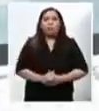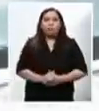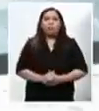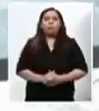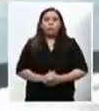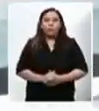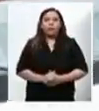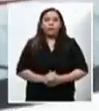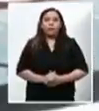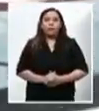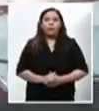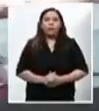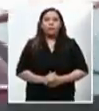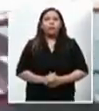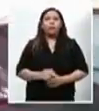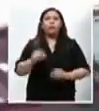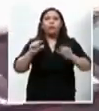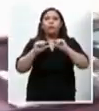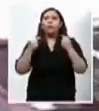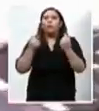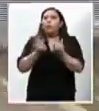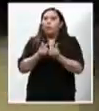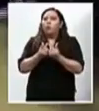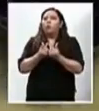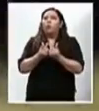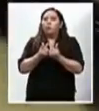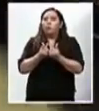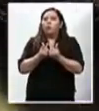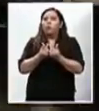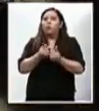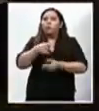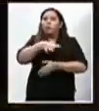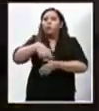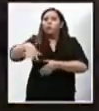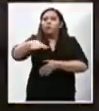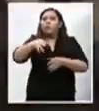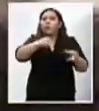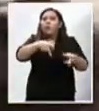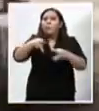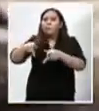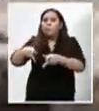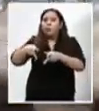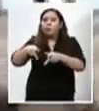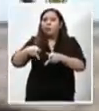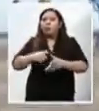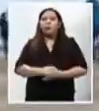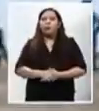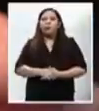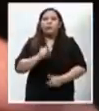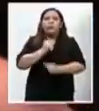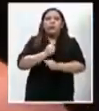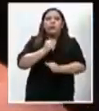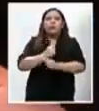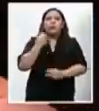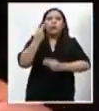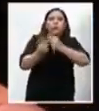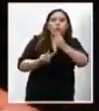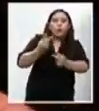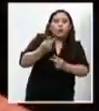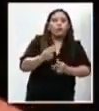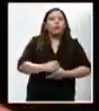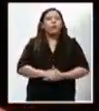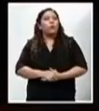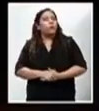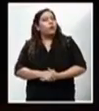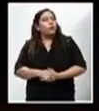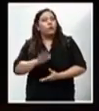que tiene que ver con atender a un grupo muy vulnerable, que son los que están en la industria turística, una industria